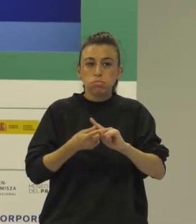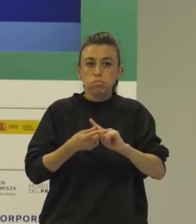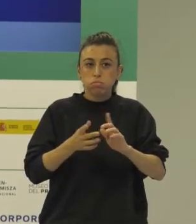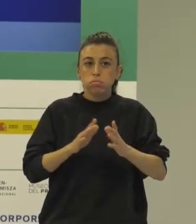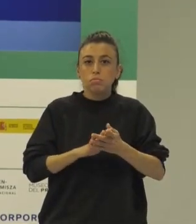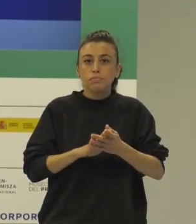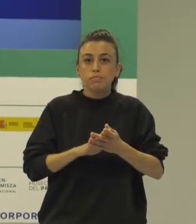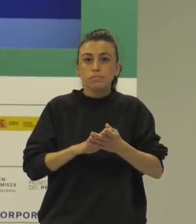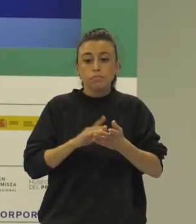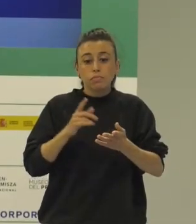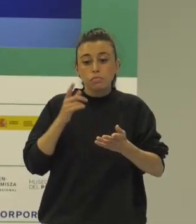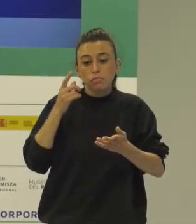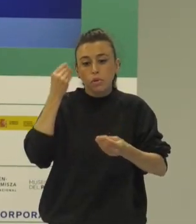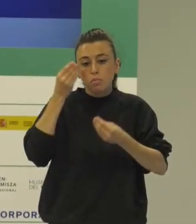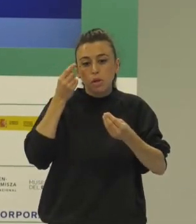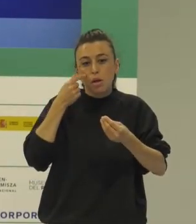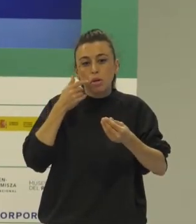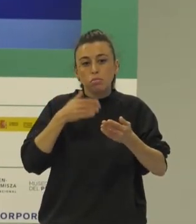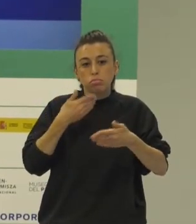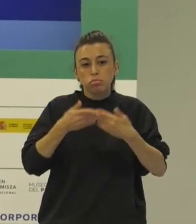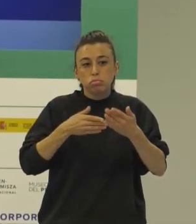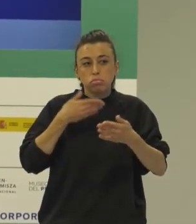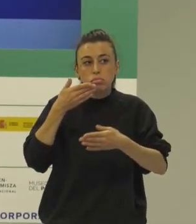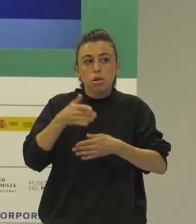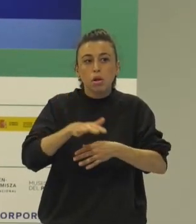pensando hacia dónde vamos, pues yo no sé, ¿verdad? También